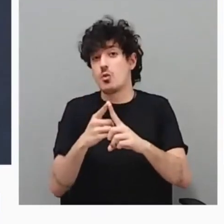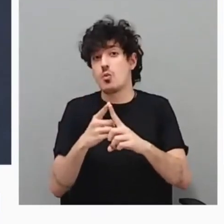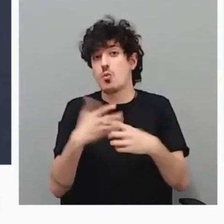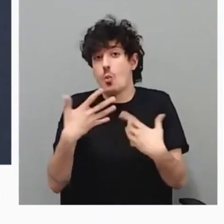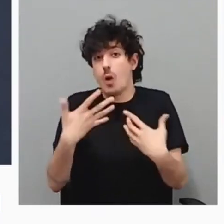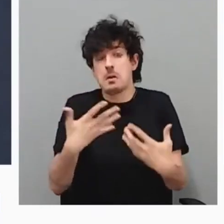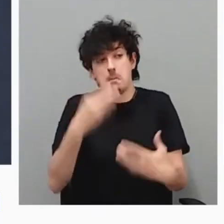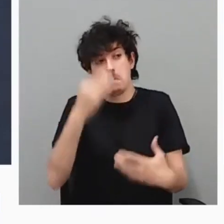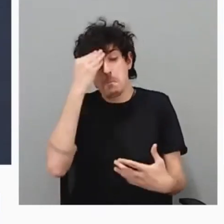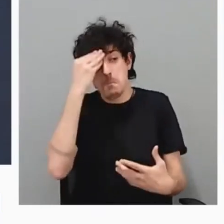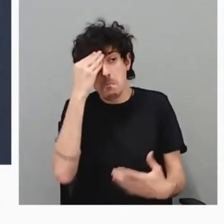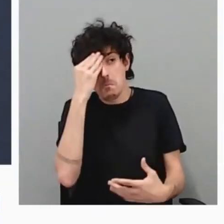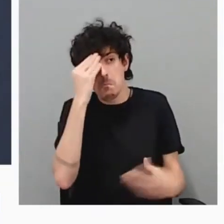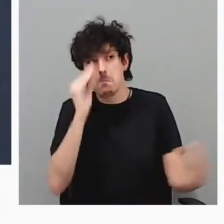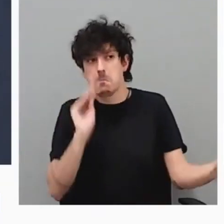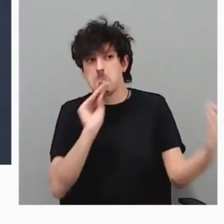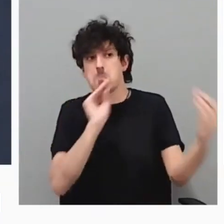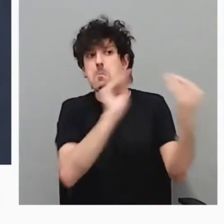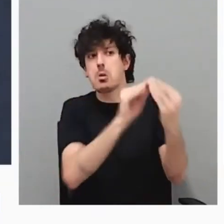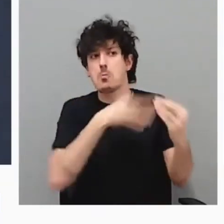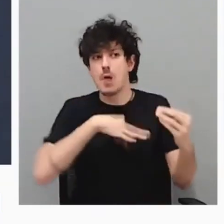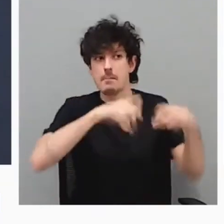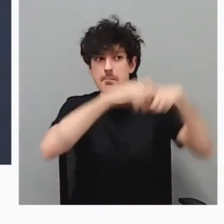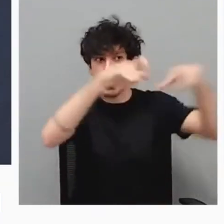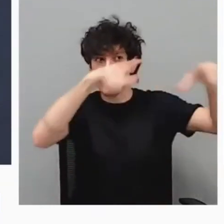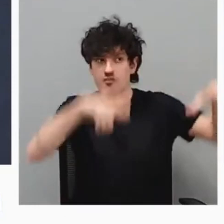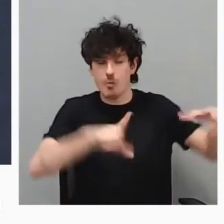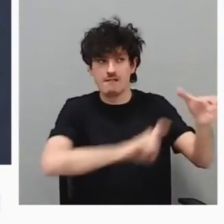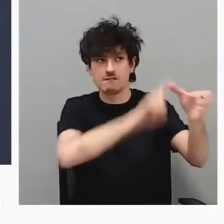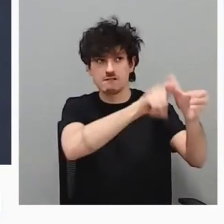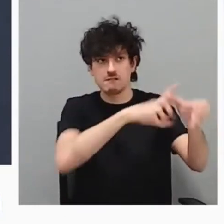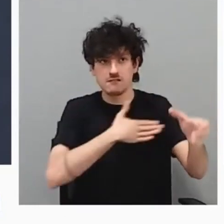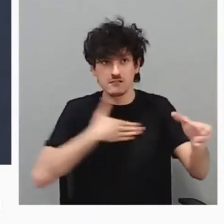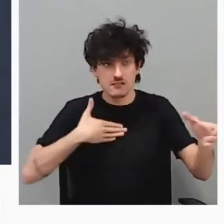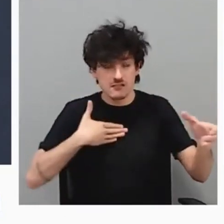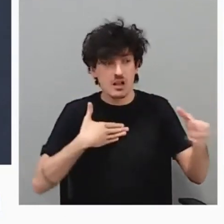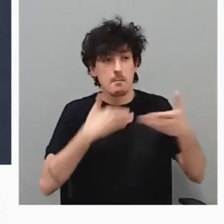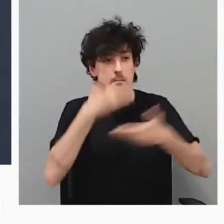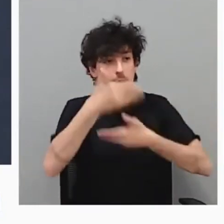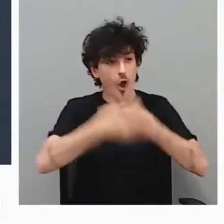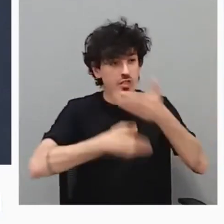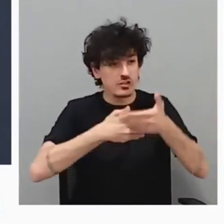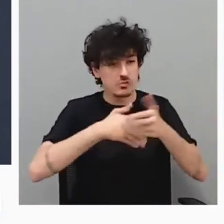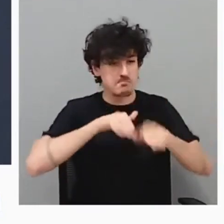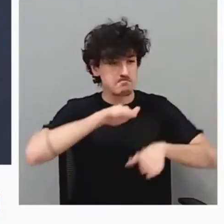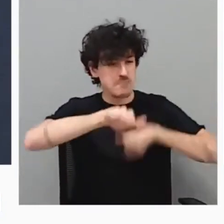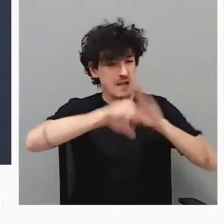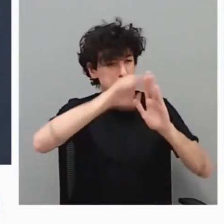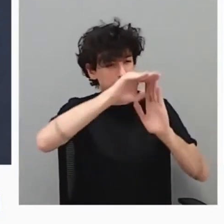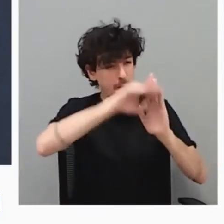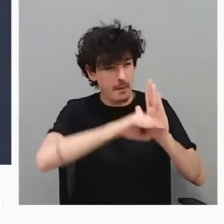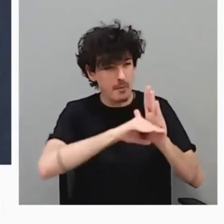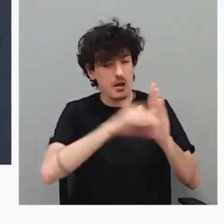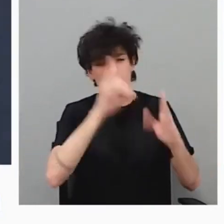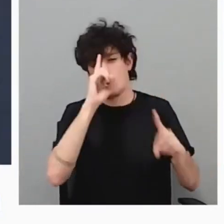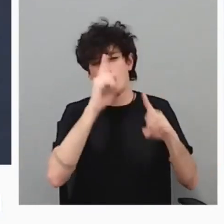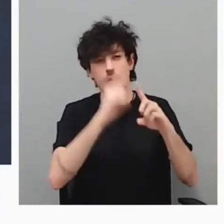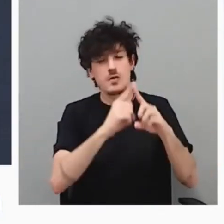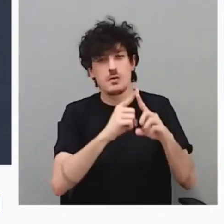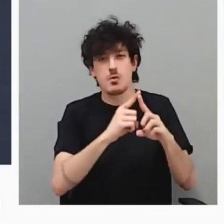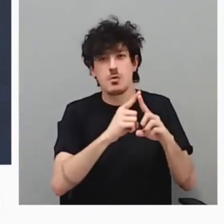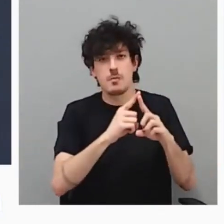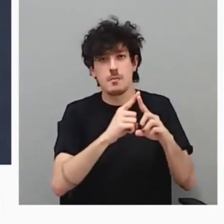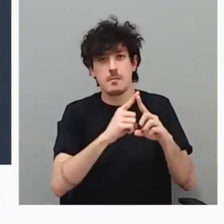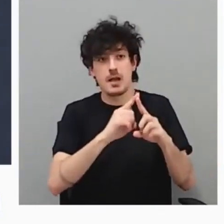de de la plataforma. Y quería informarme más de los procesos que hay que seguir para iniciar la